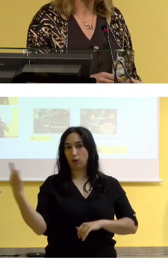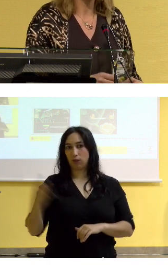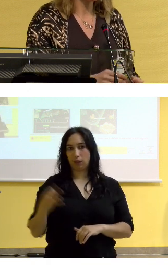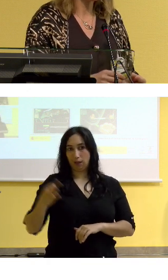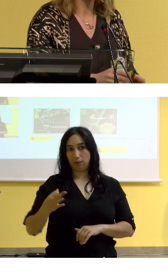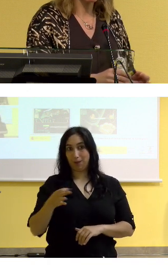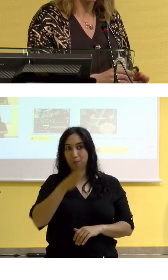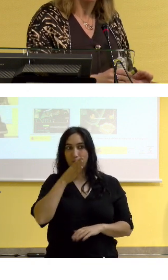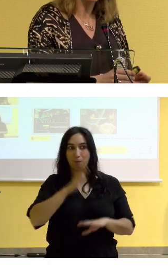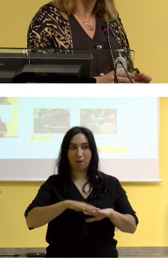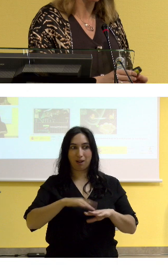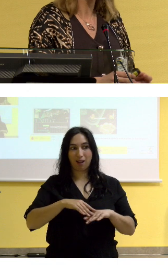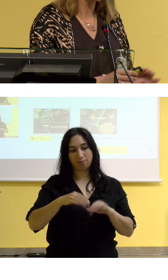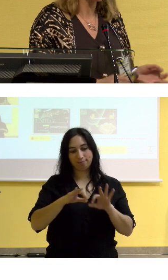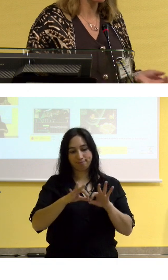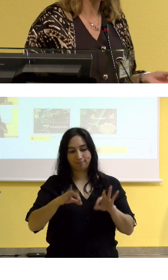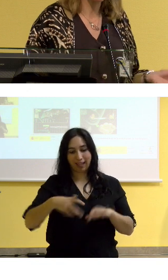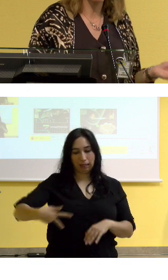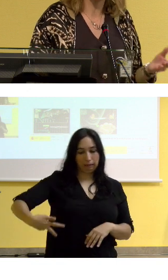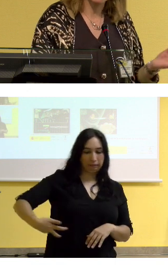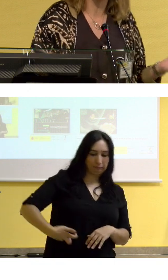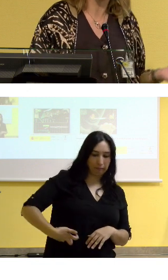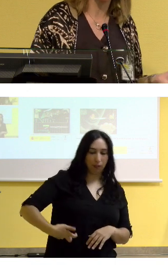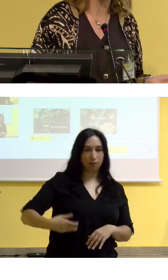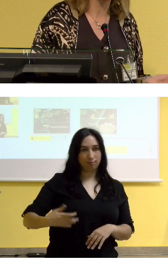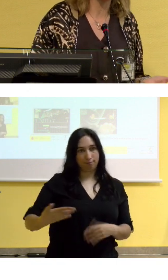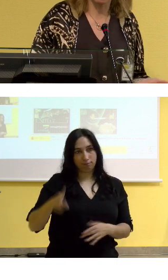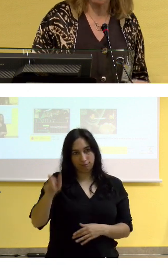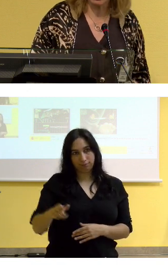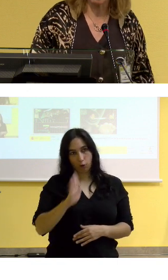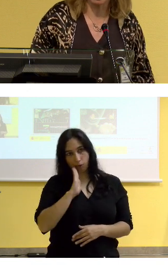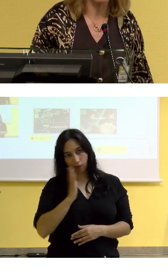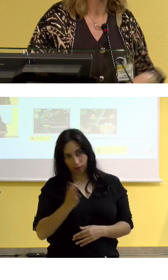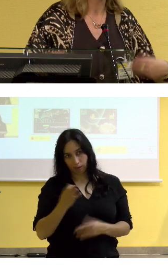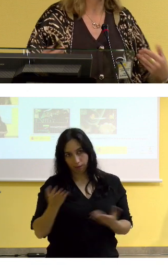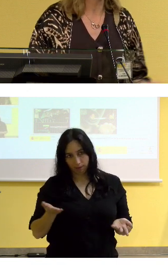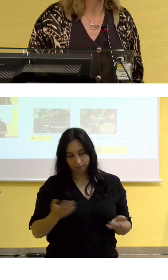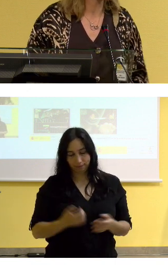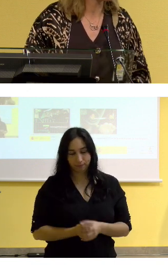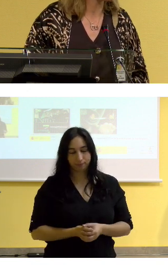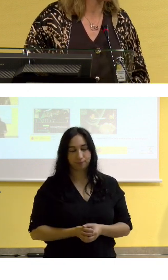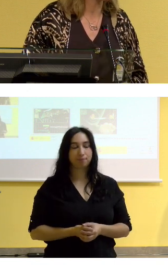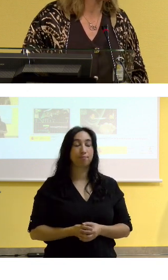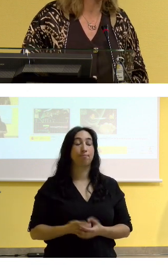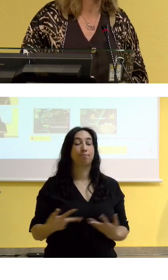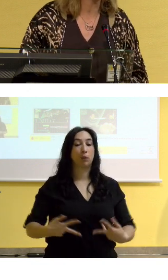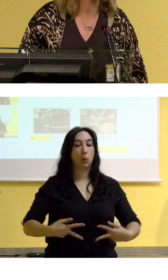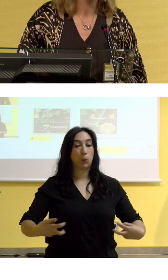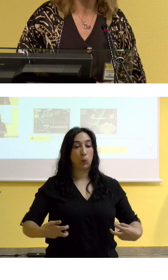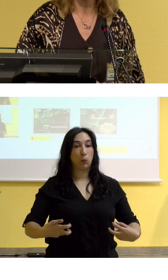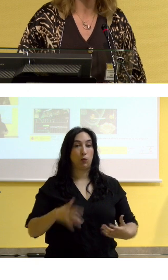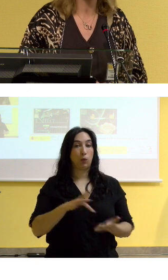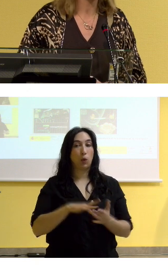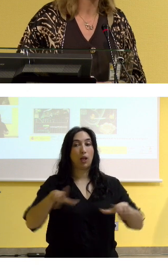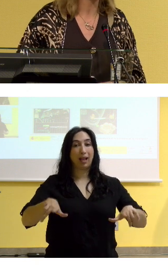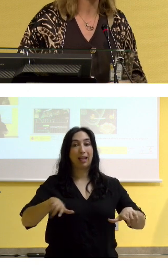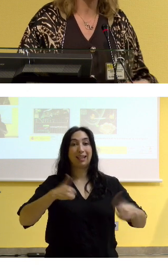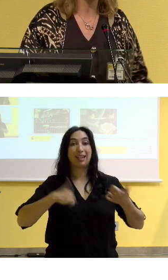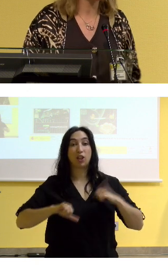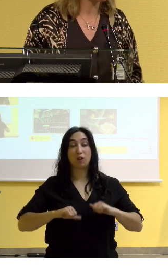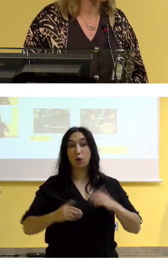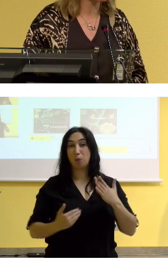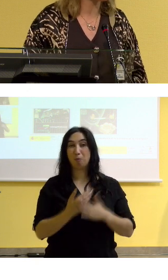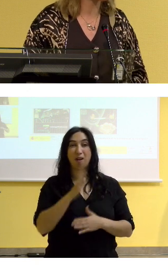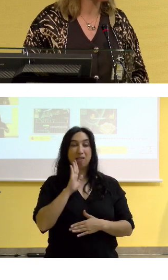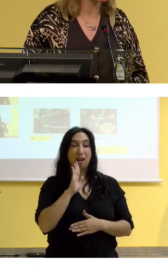que para pinchar con una agujita en los ovarios, pues la paciente tiene que estar dormida. Entonces, hacemos esta extracción en quirófano, ingresan esa mañana,